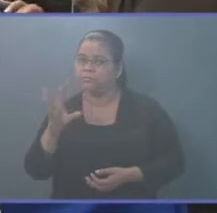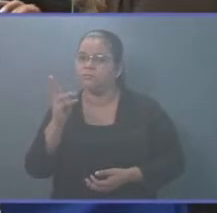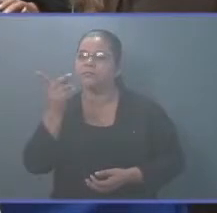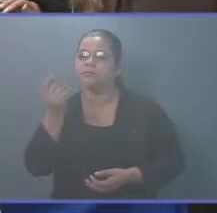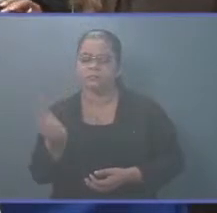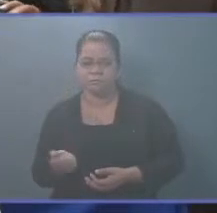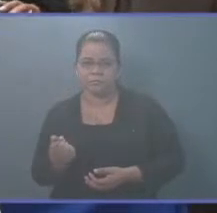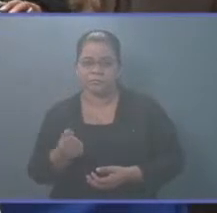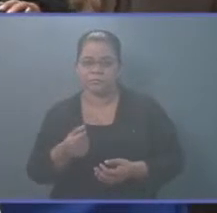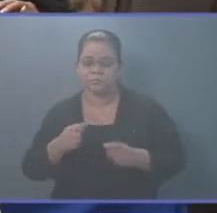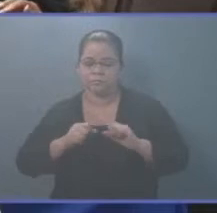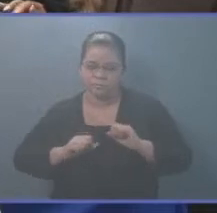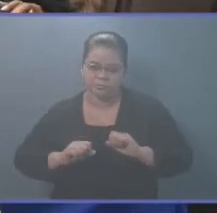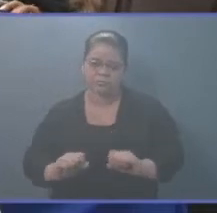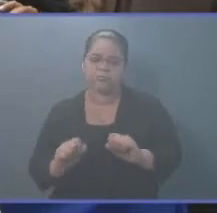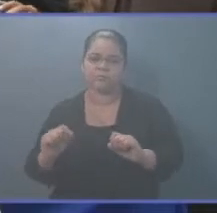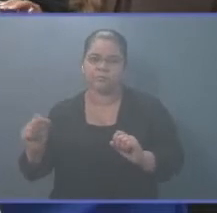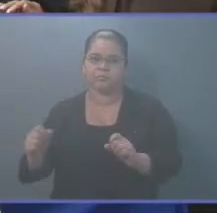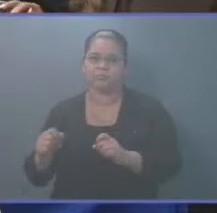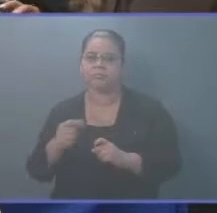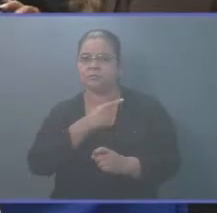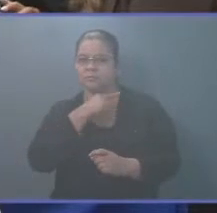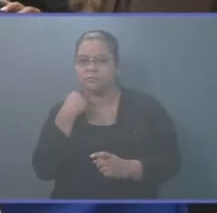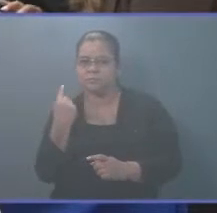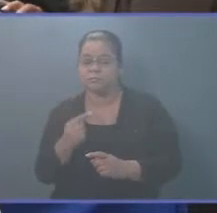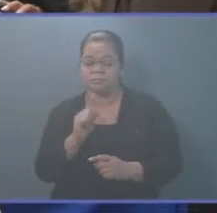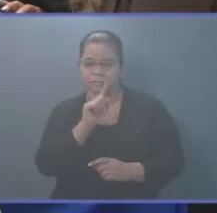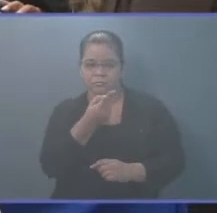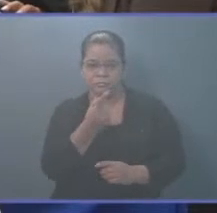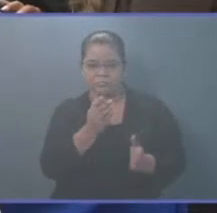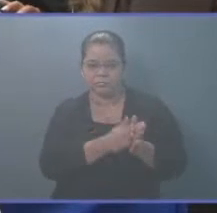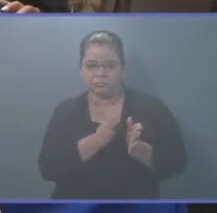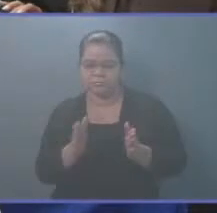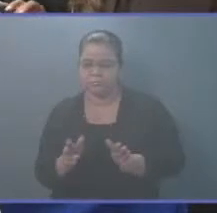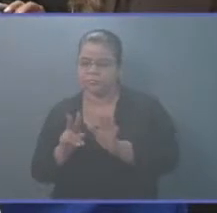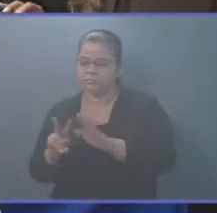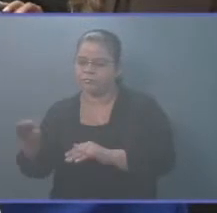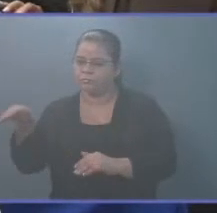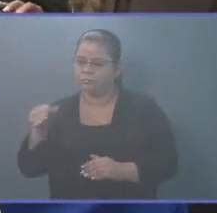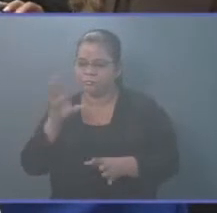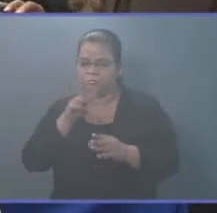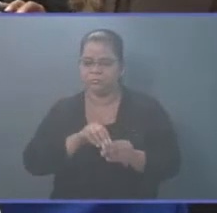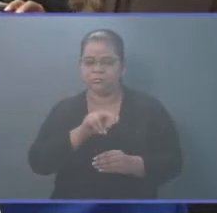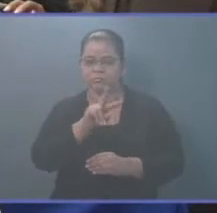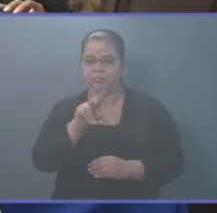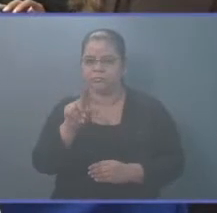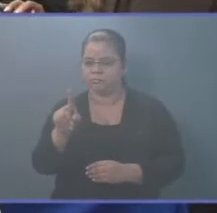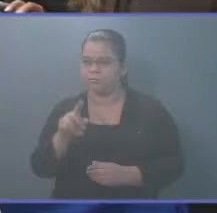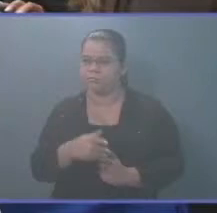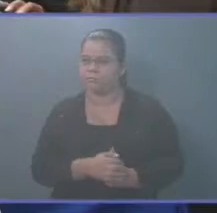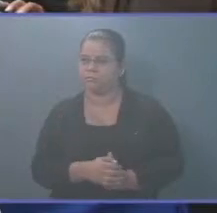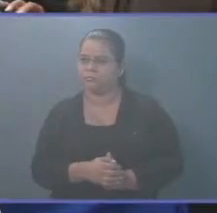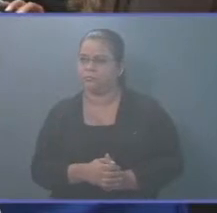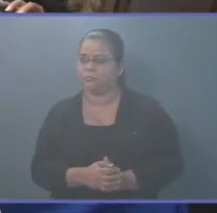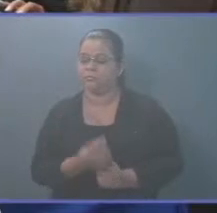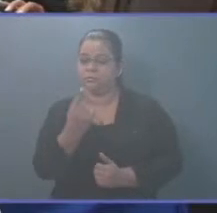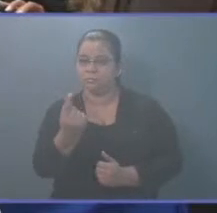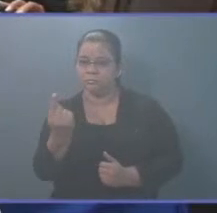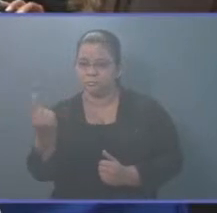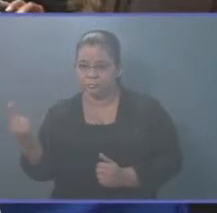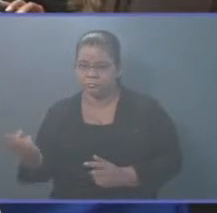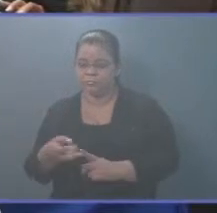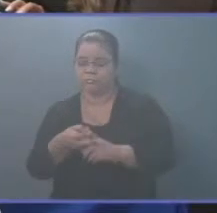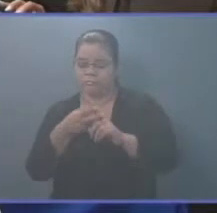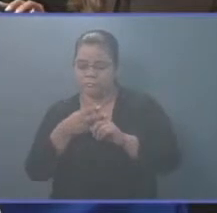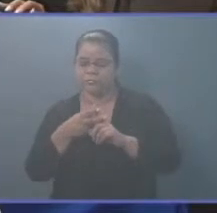de homicidios correspondiente del 1 al 7 de marzo en total son 21. Los privados de libertad